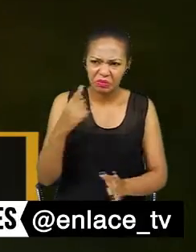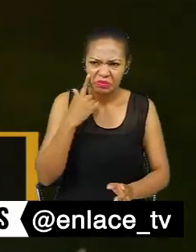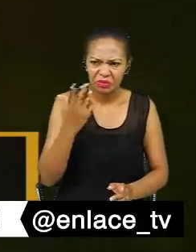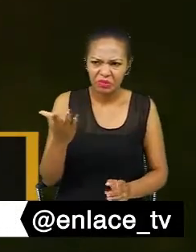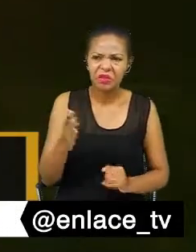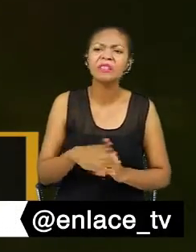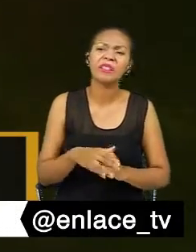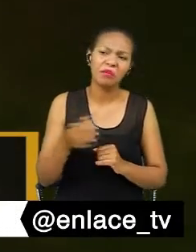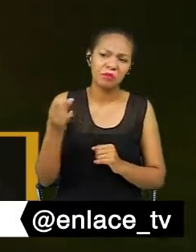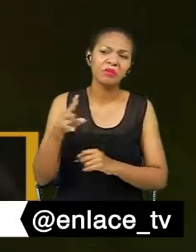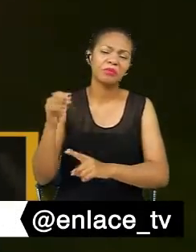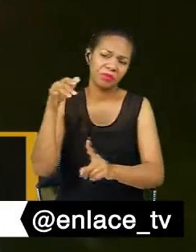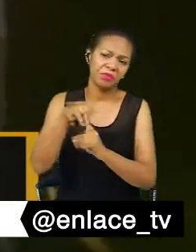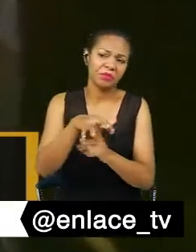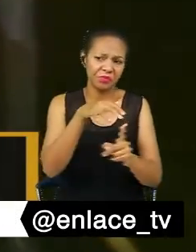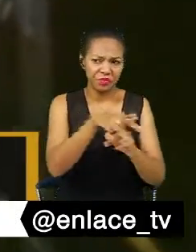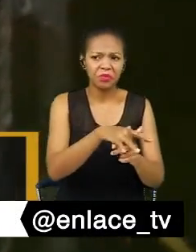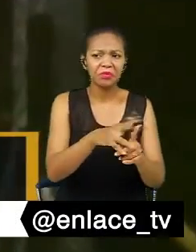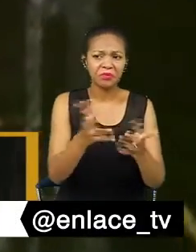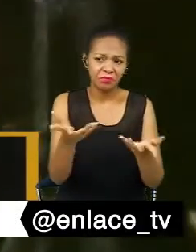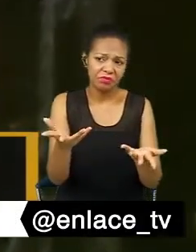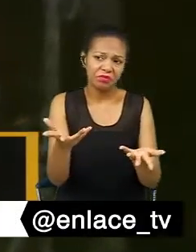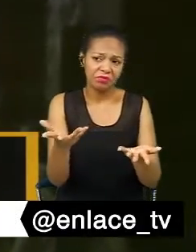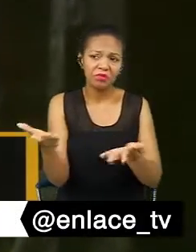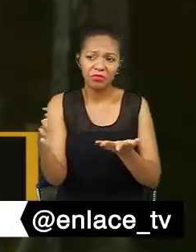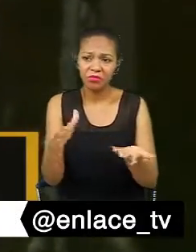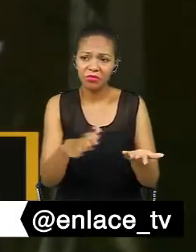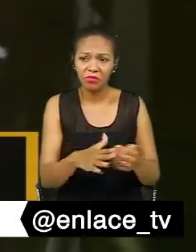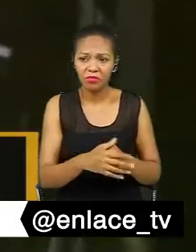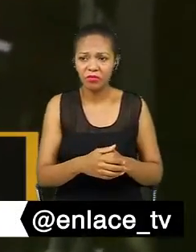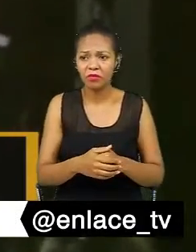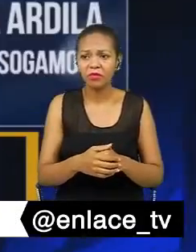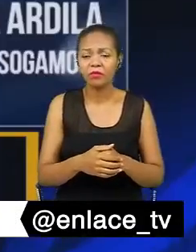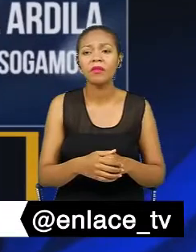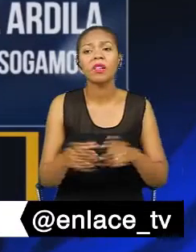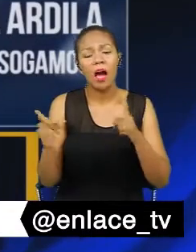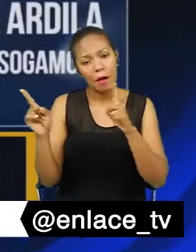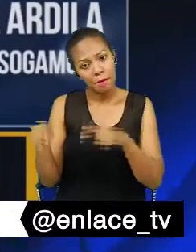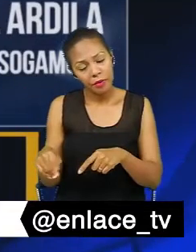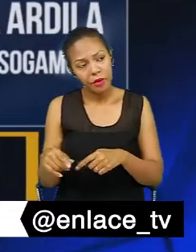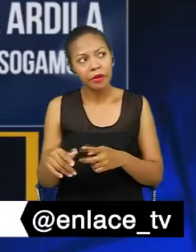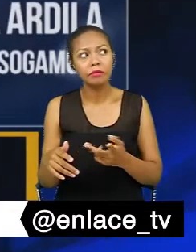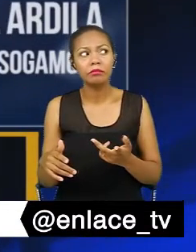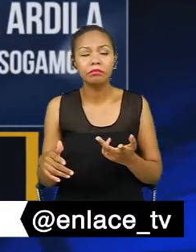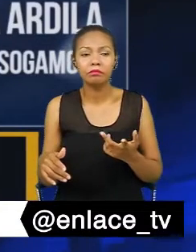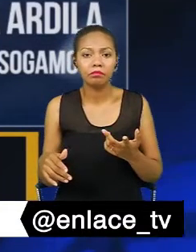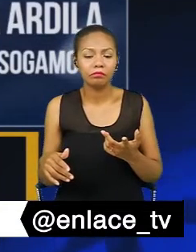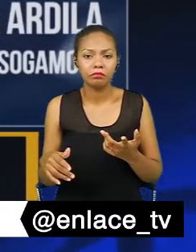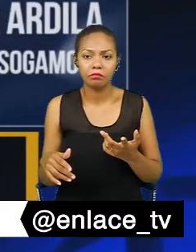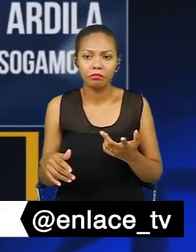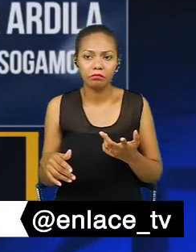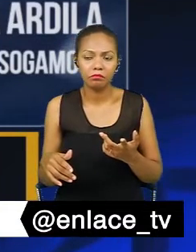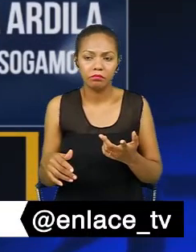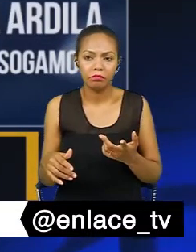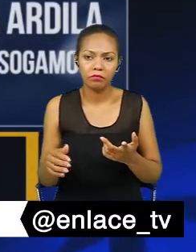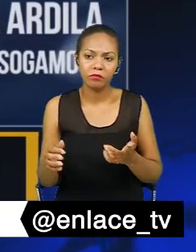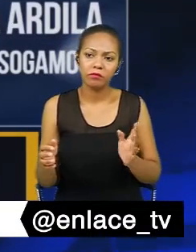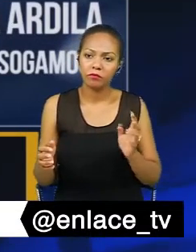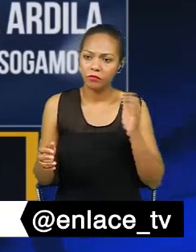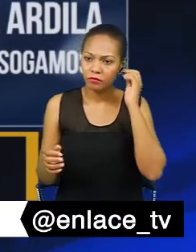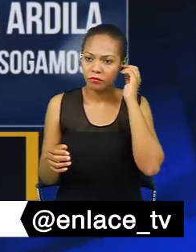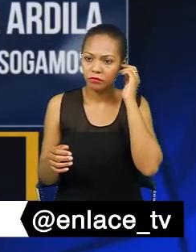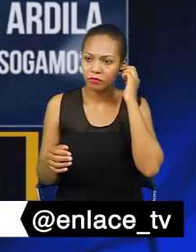también afectando. De todas maneras, pues así mismo, los aljibes, que son los pozos donde la